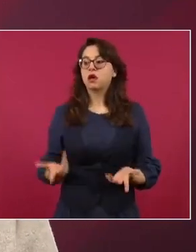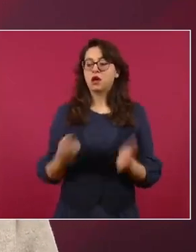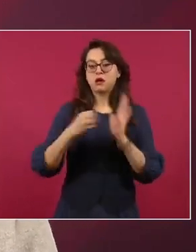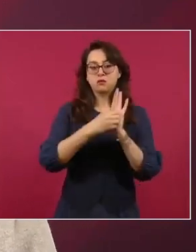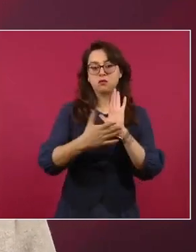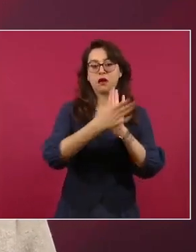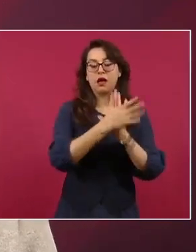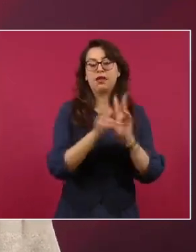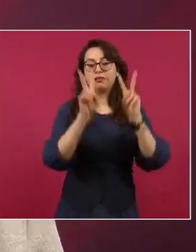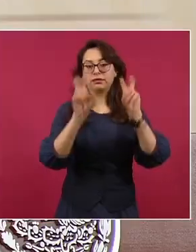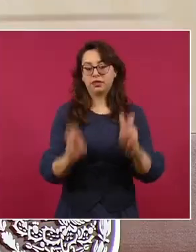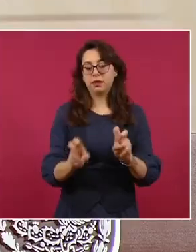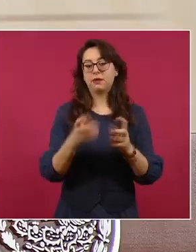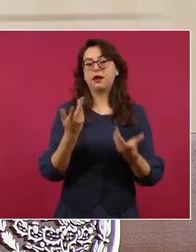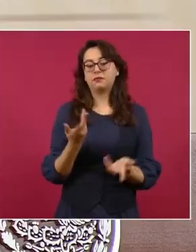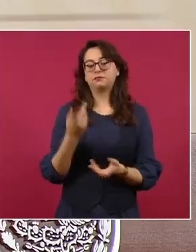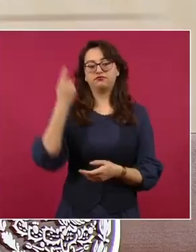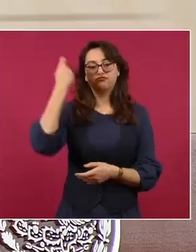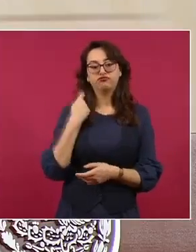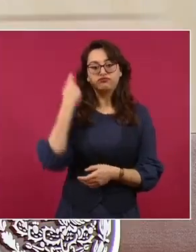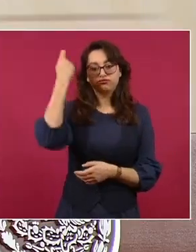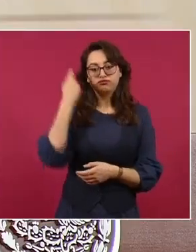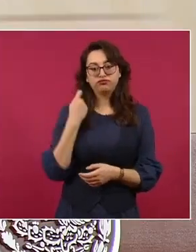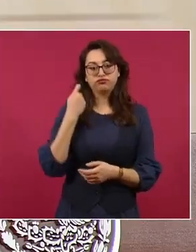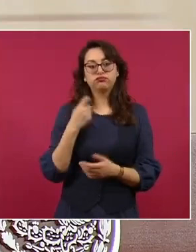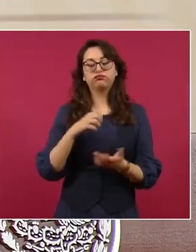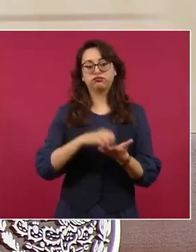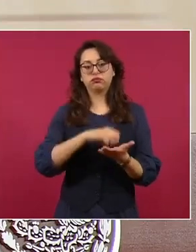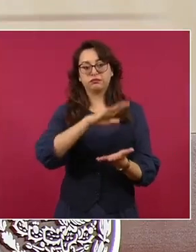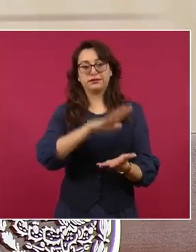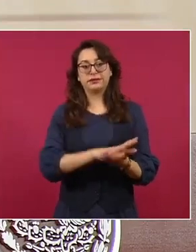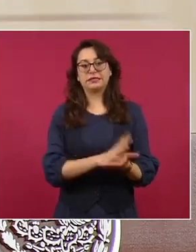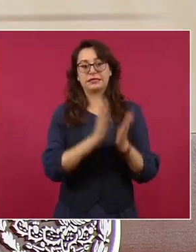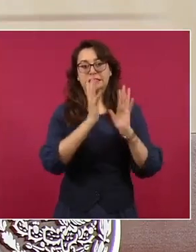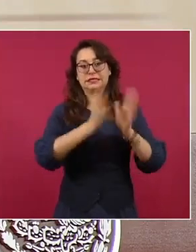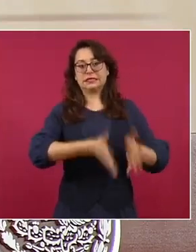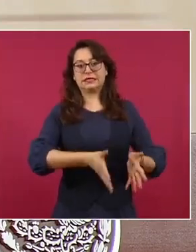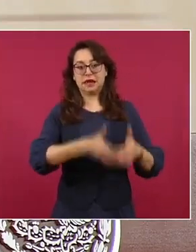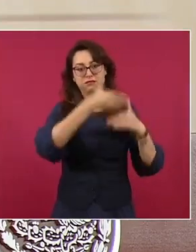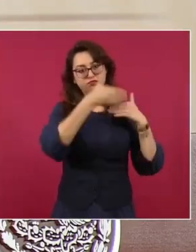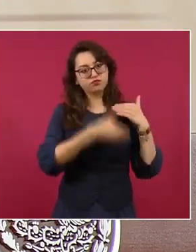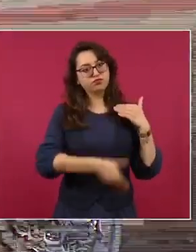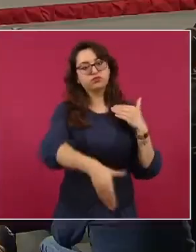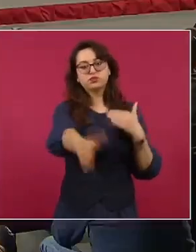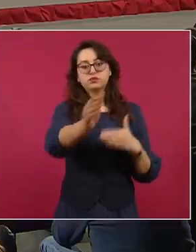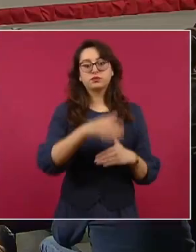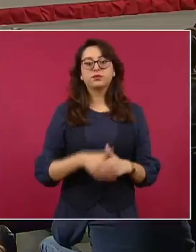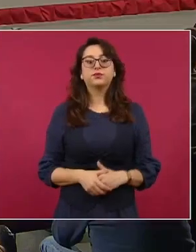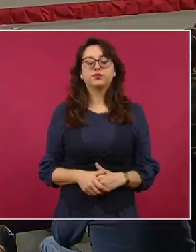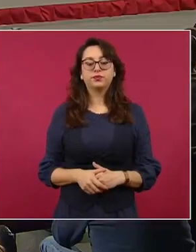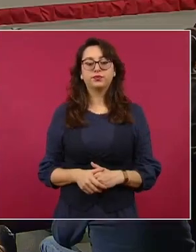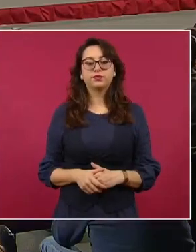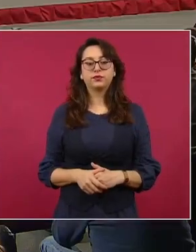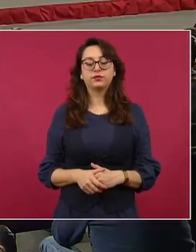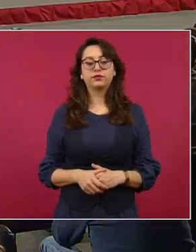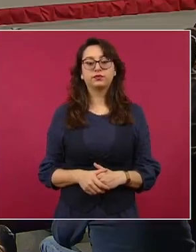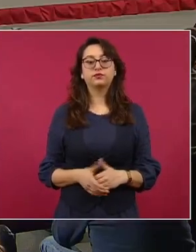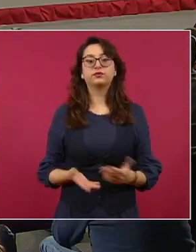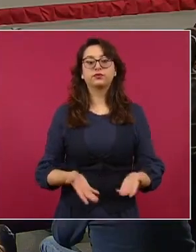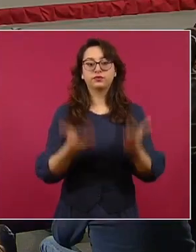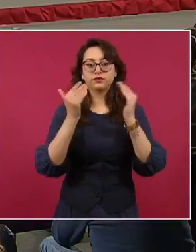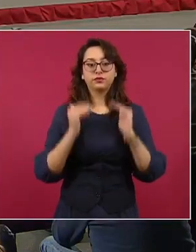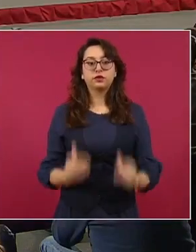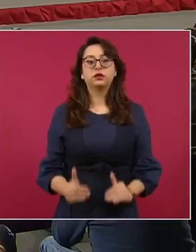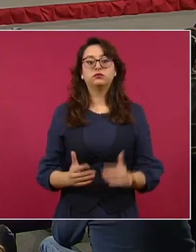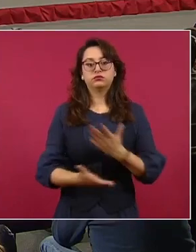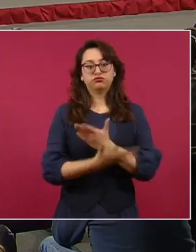cumplimiento a este precepto en la Constitución, si me ayuda con la siguiente, se están ya